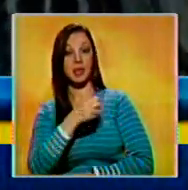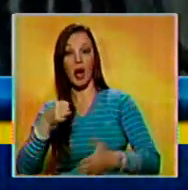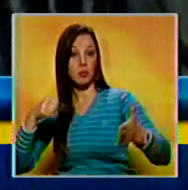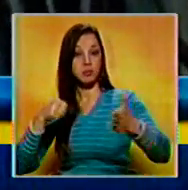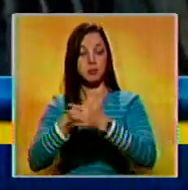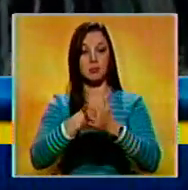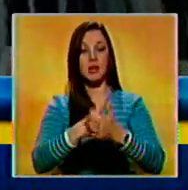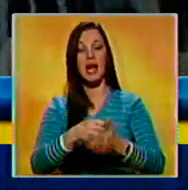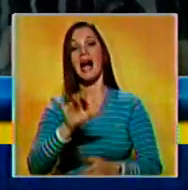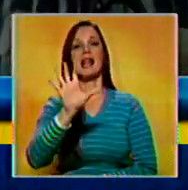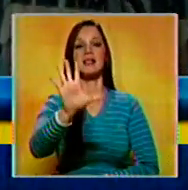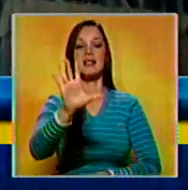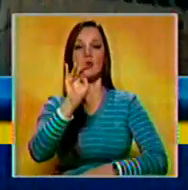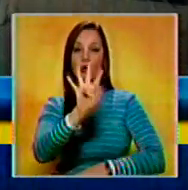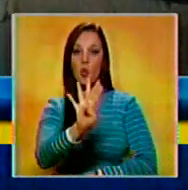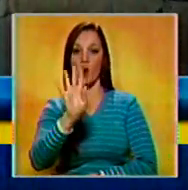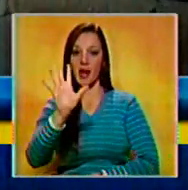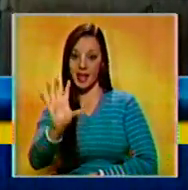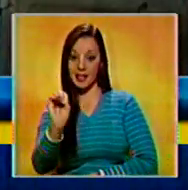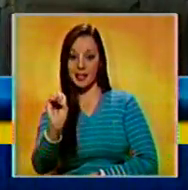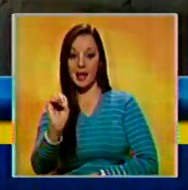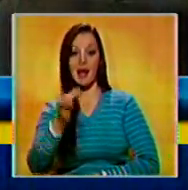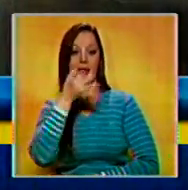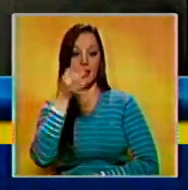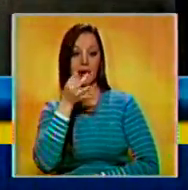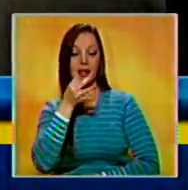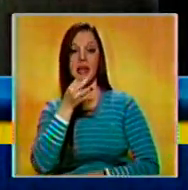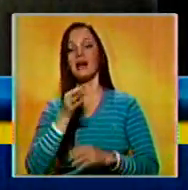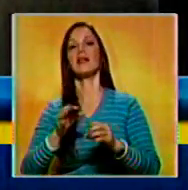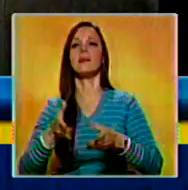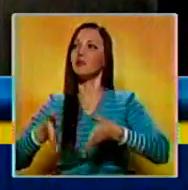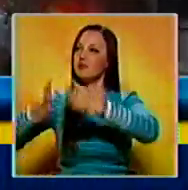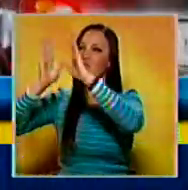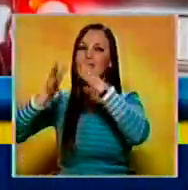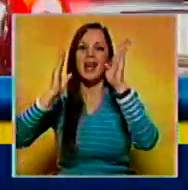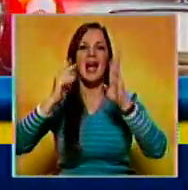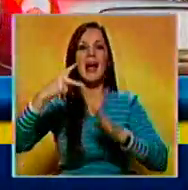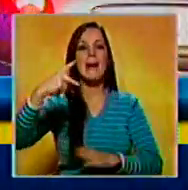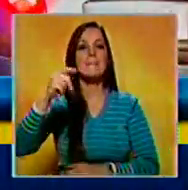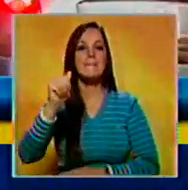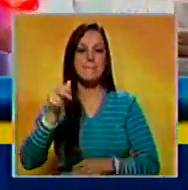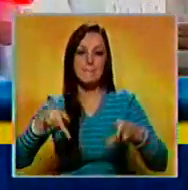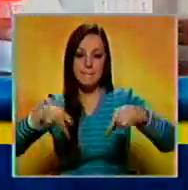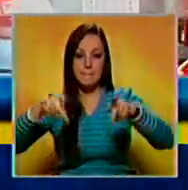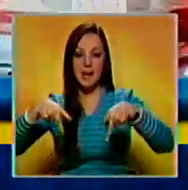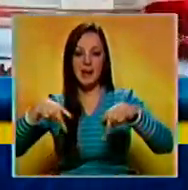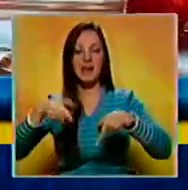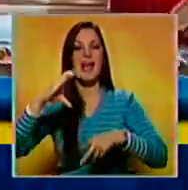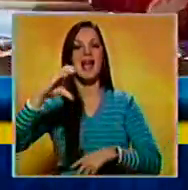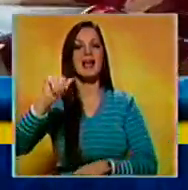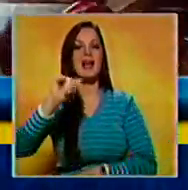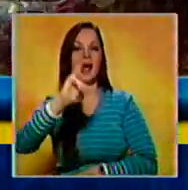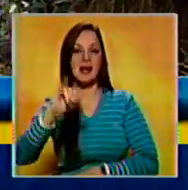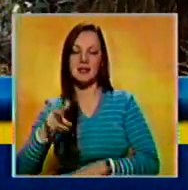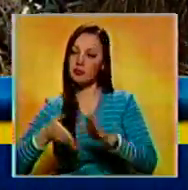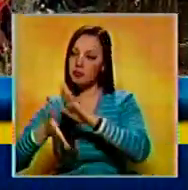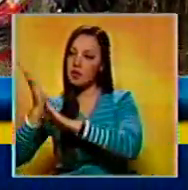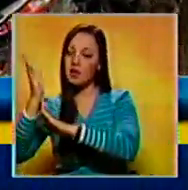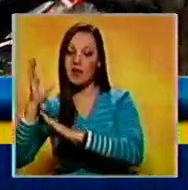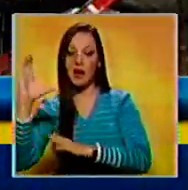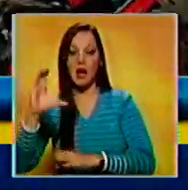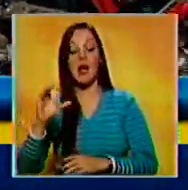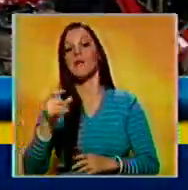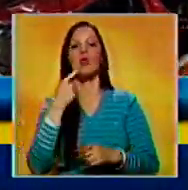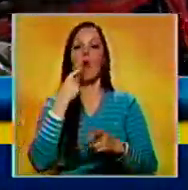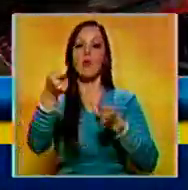ocurrió a las 5:40 de la tarde a la altura de la Urbanización parque caisa sentido guarenas la gandola transportaba